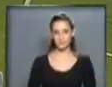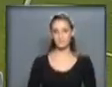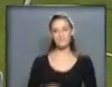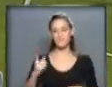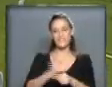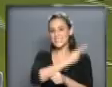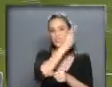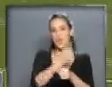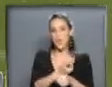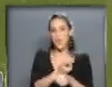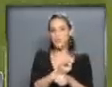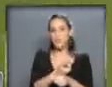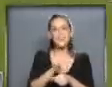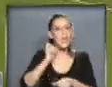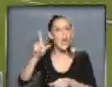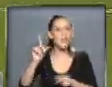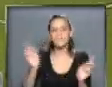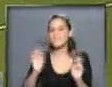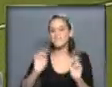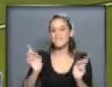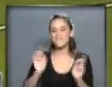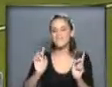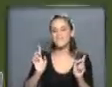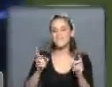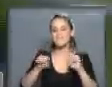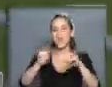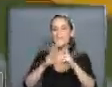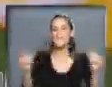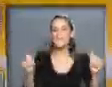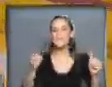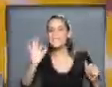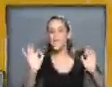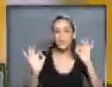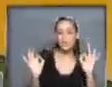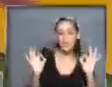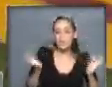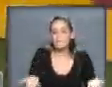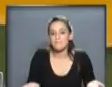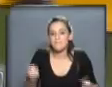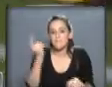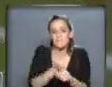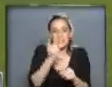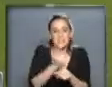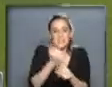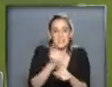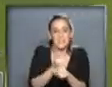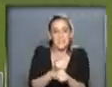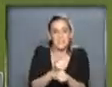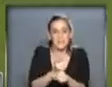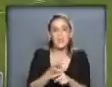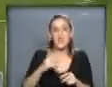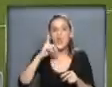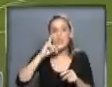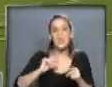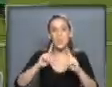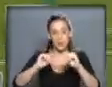Y no podía llegar a convertir. Final del partido, igualado 0-0. El primer encuentro de esta fecha número